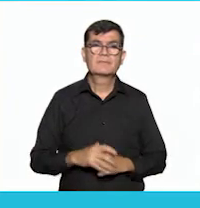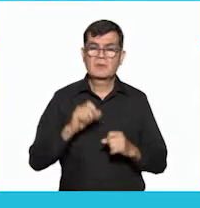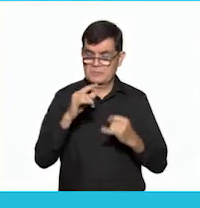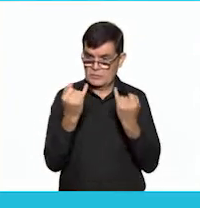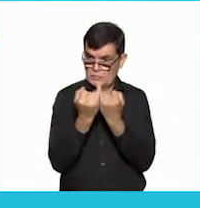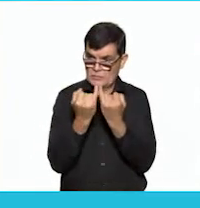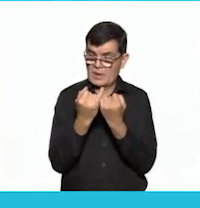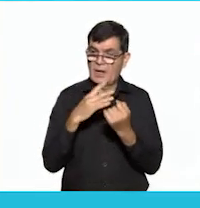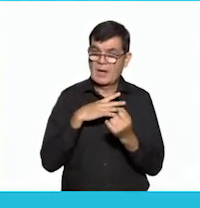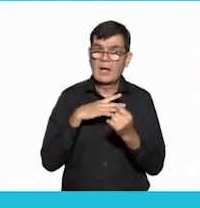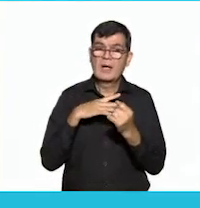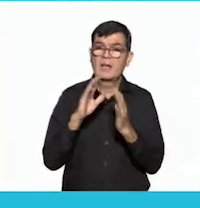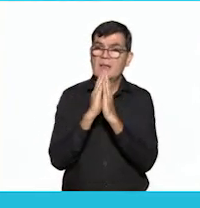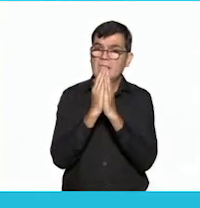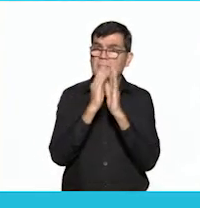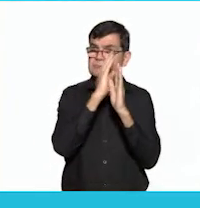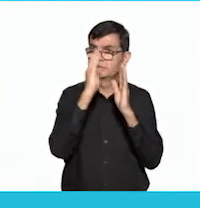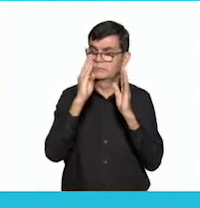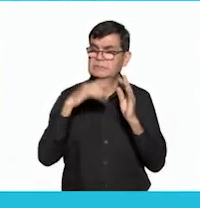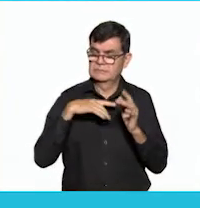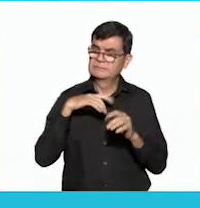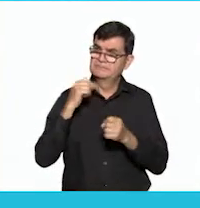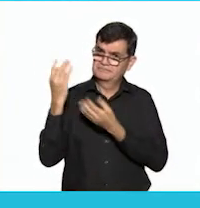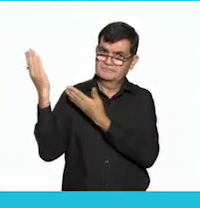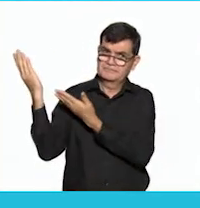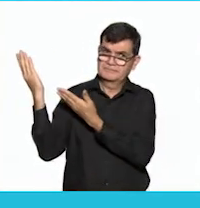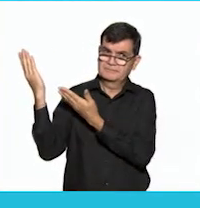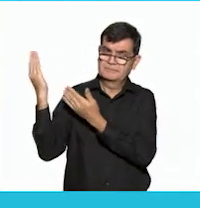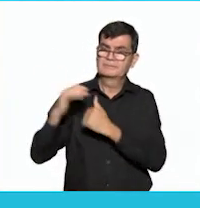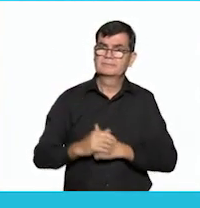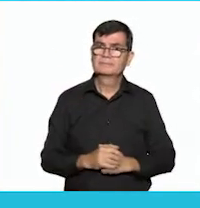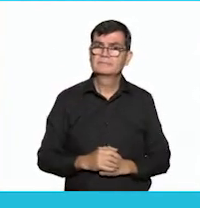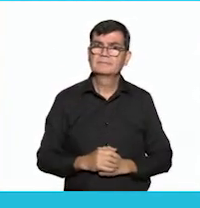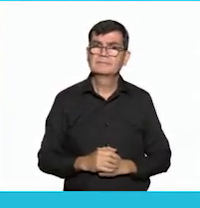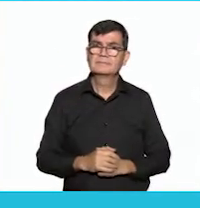También puedes encontrar los libros de texto en la página